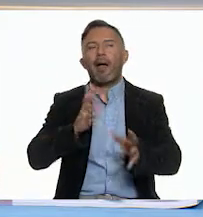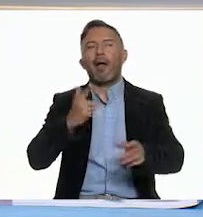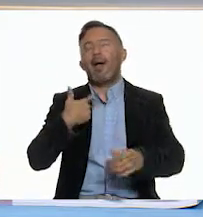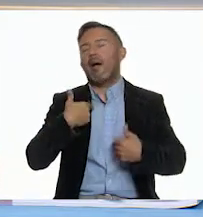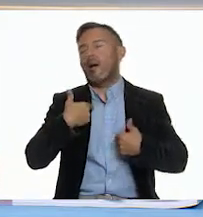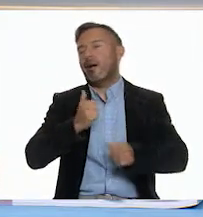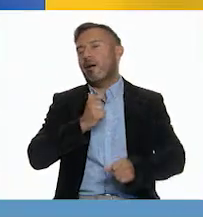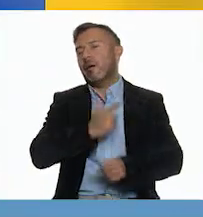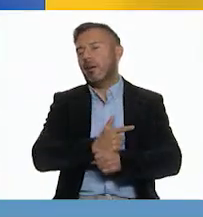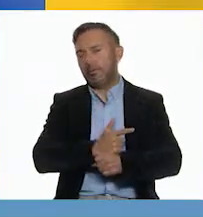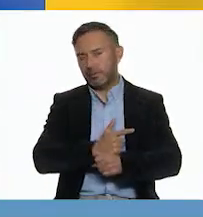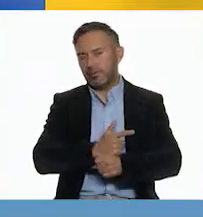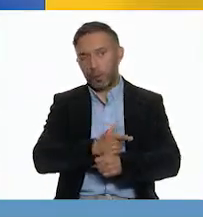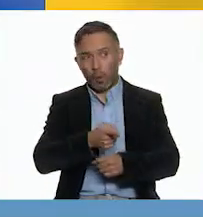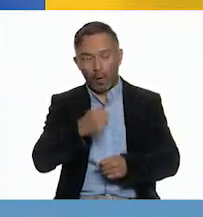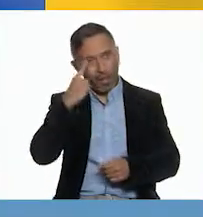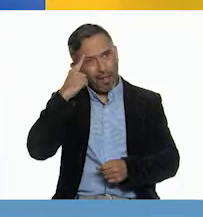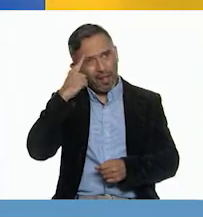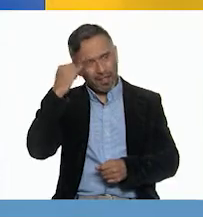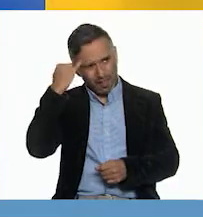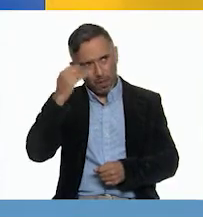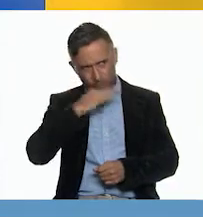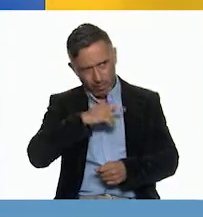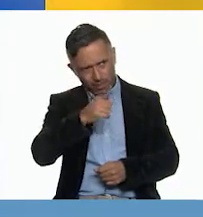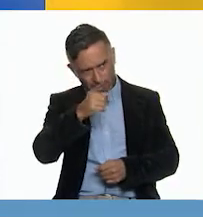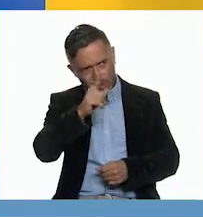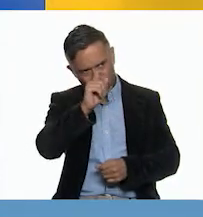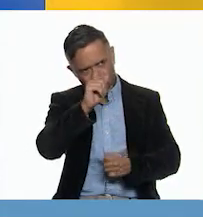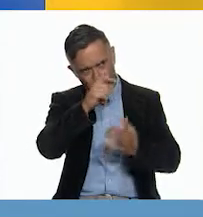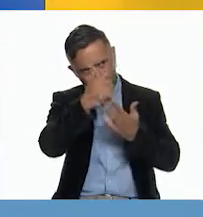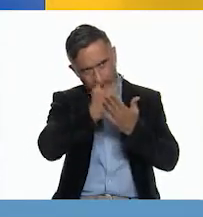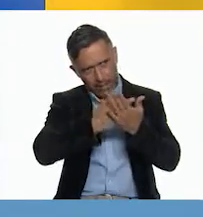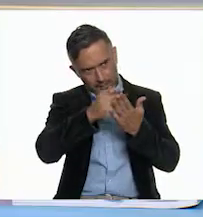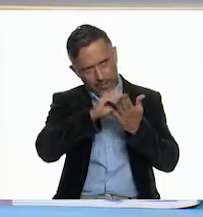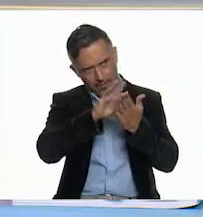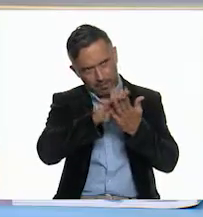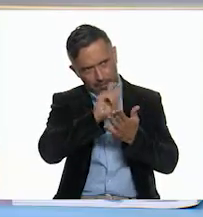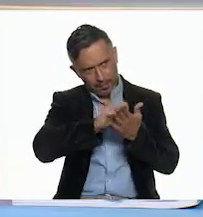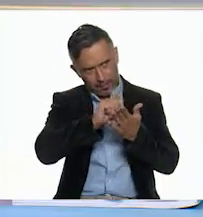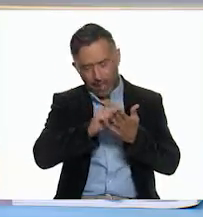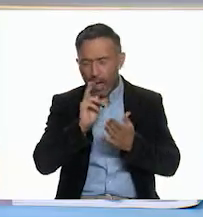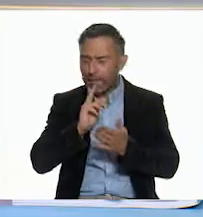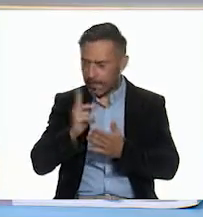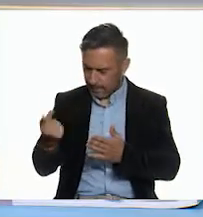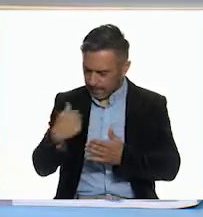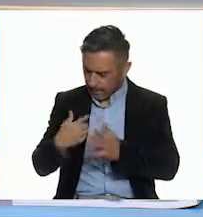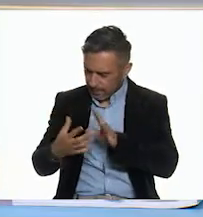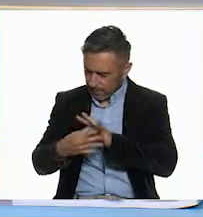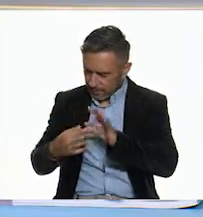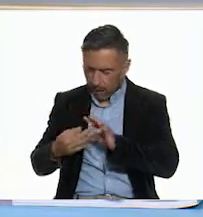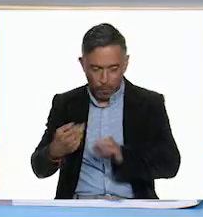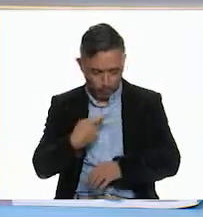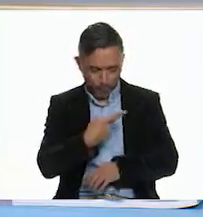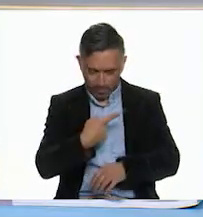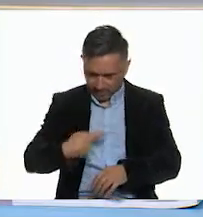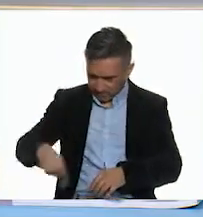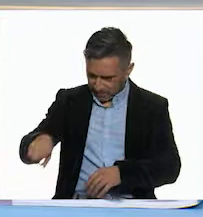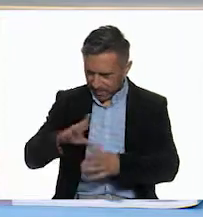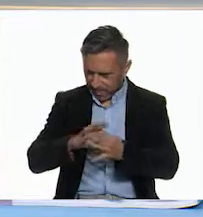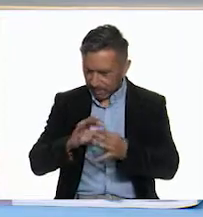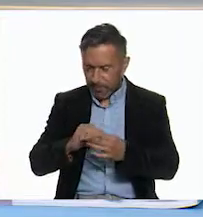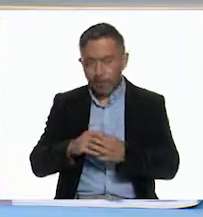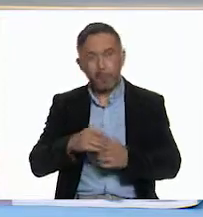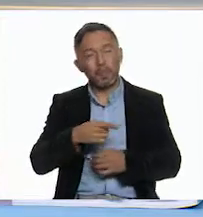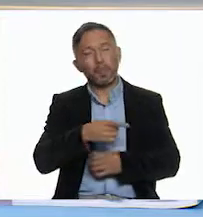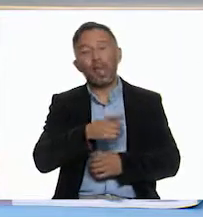en la tabla. ¿Ah, sí? A ver, explícame, Raulito. Bueno, explícanos a todos. Porque ya no querían que la